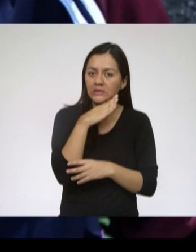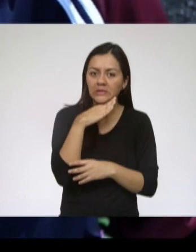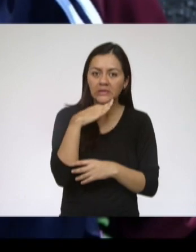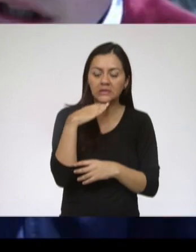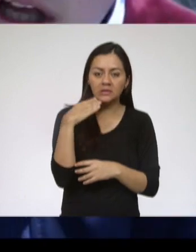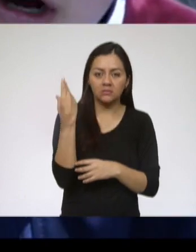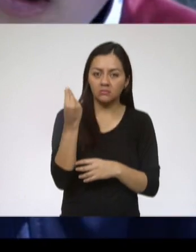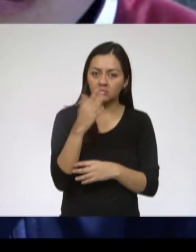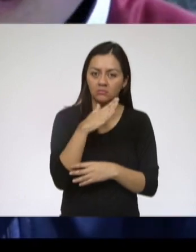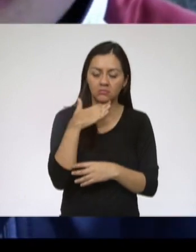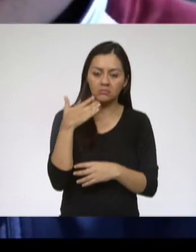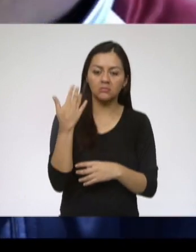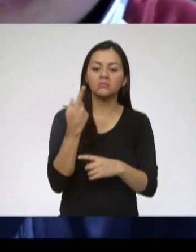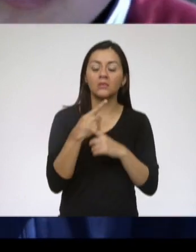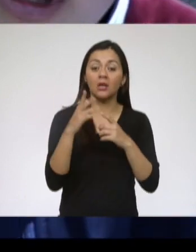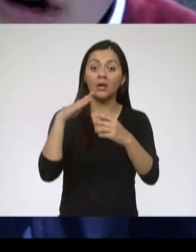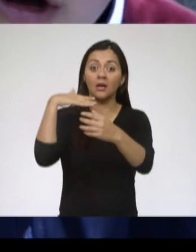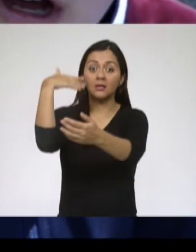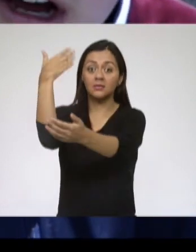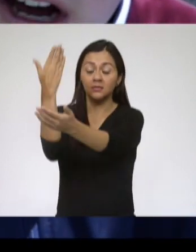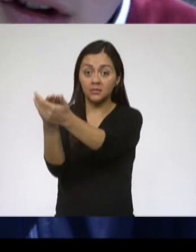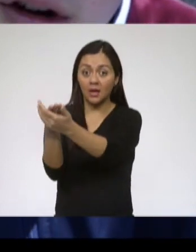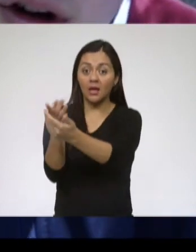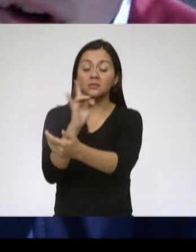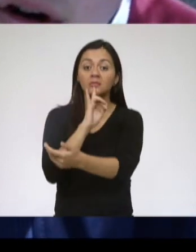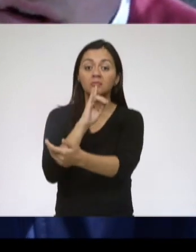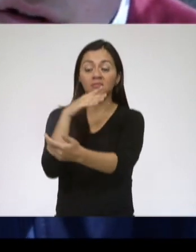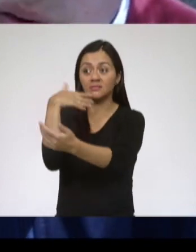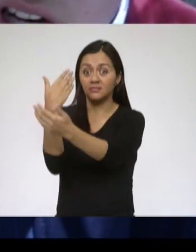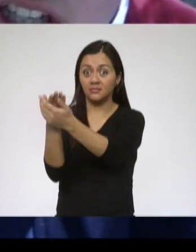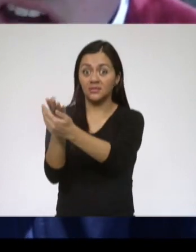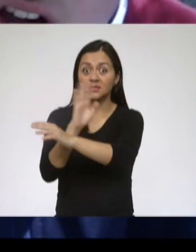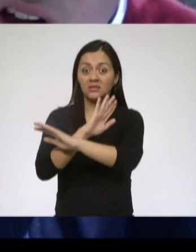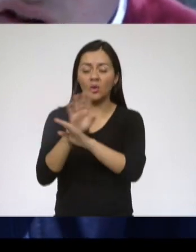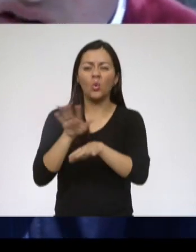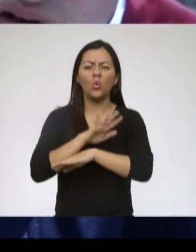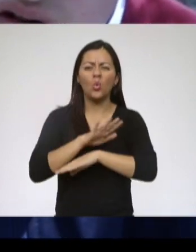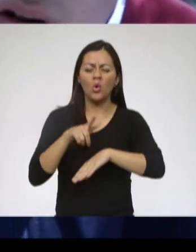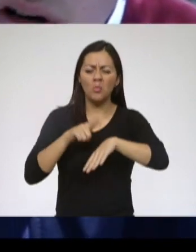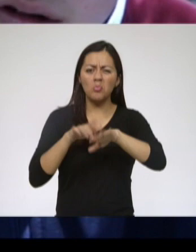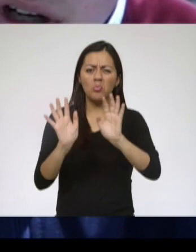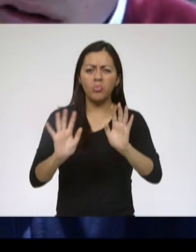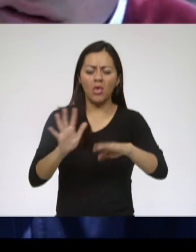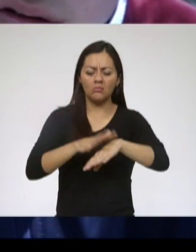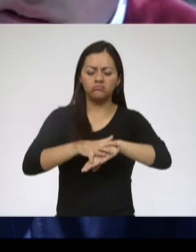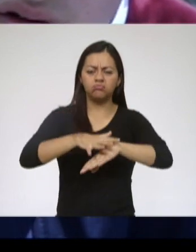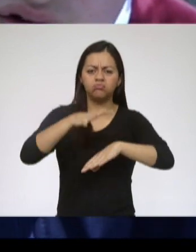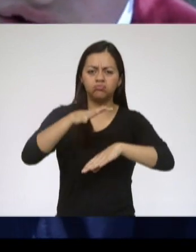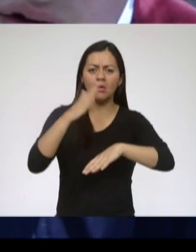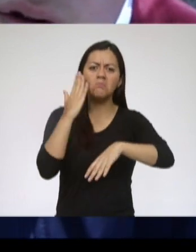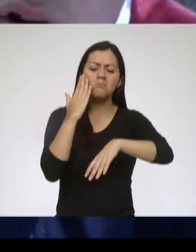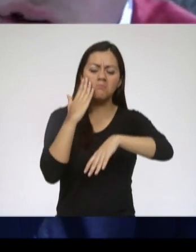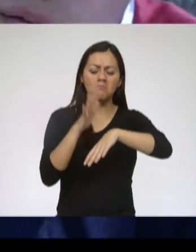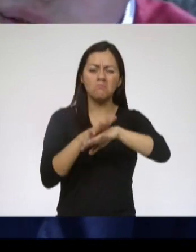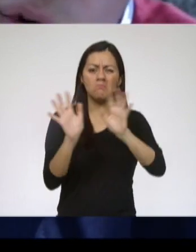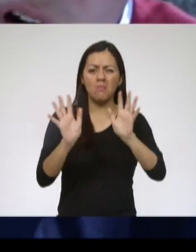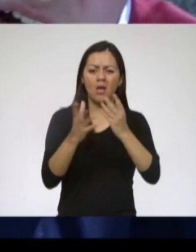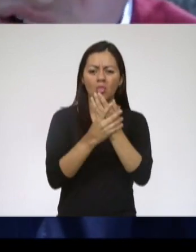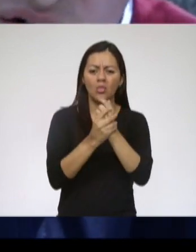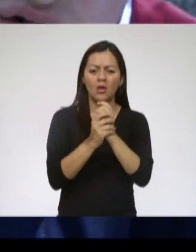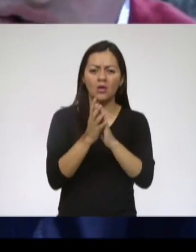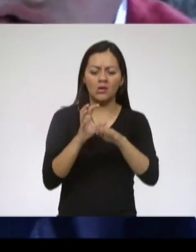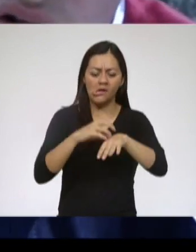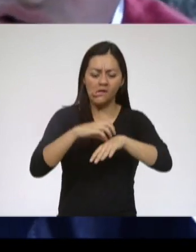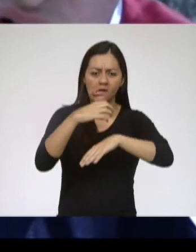allá. Sí llegó ya, pero dijeron que ha llegado con los pies hinchados, con las manos hecho